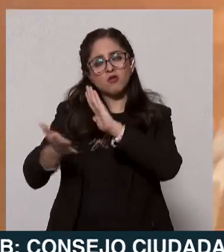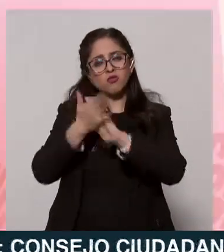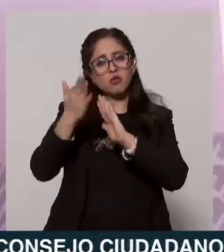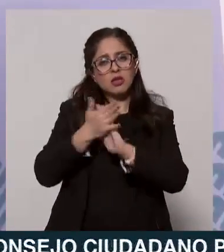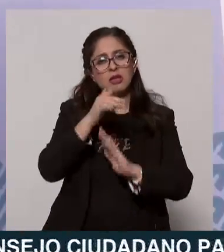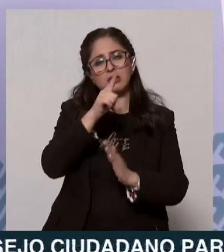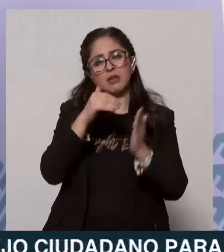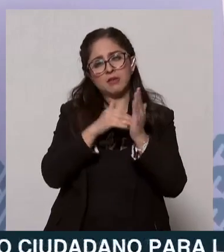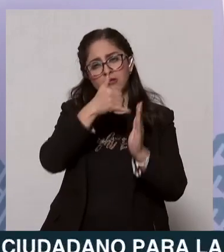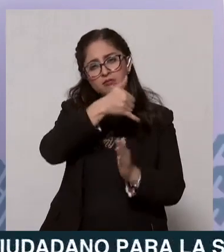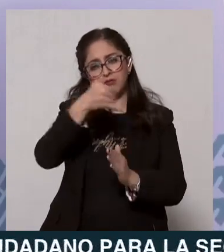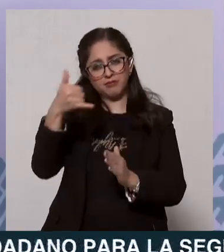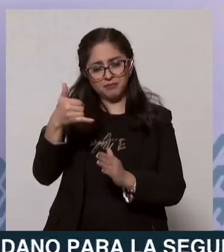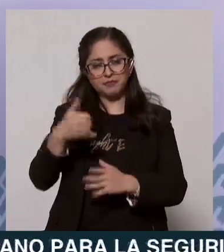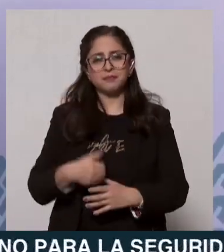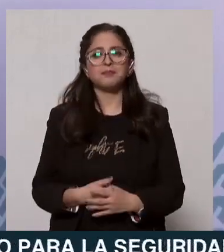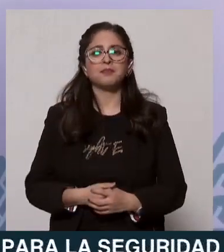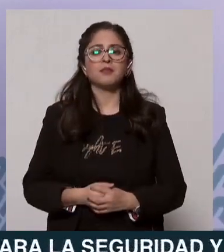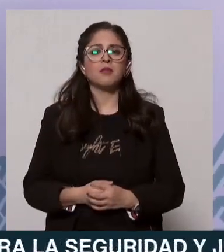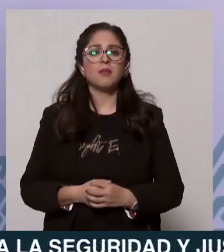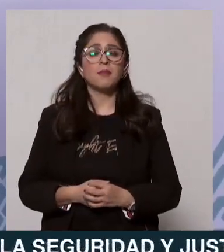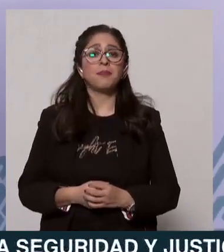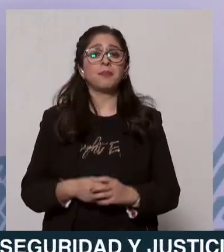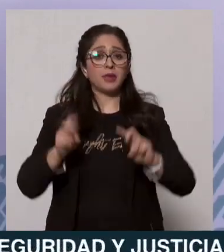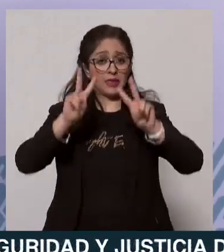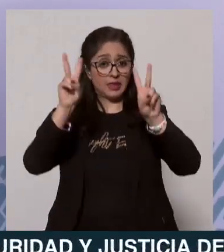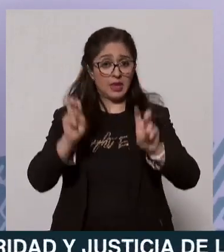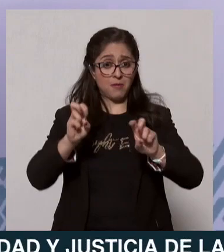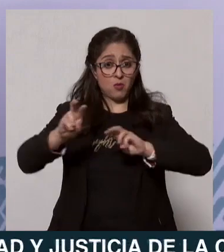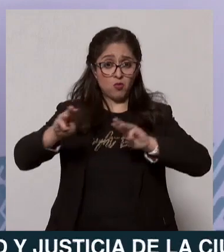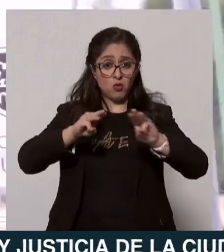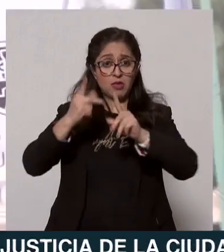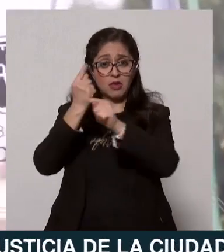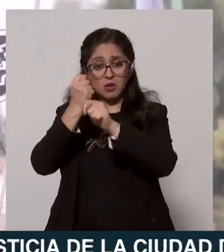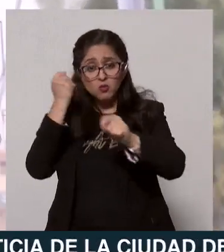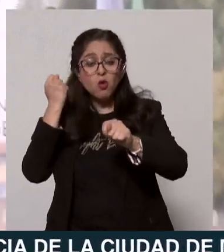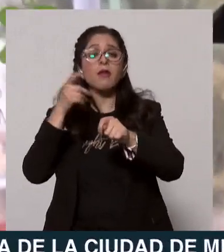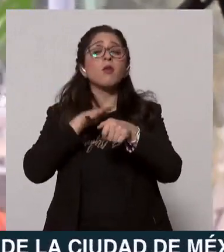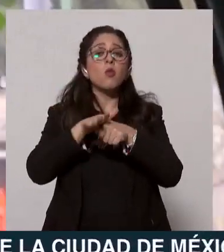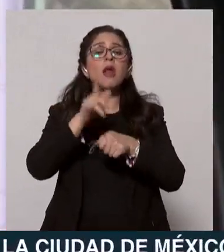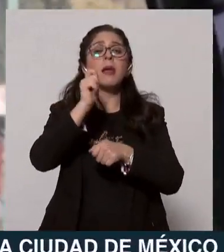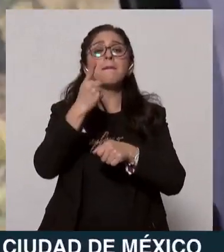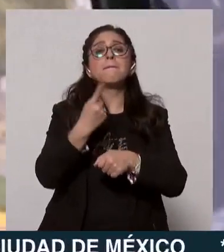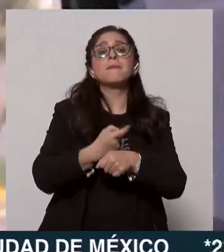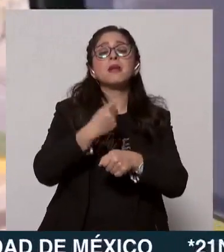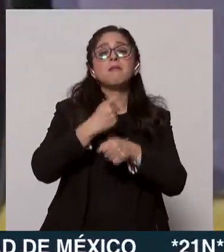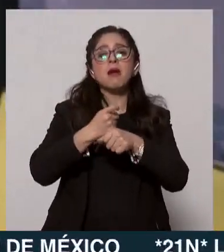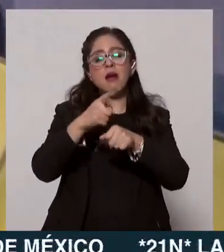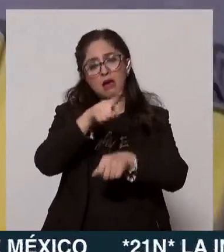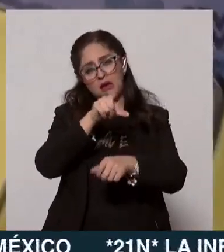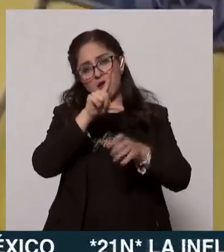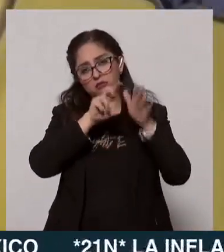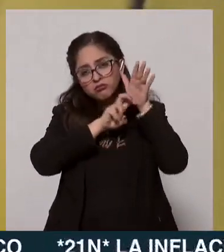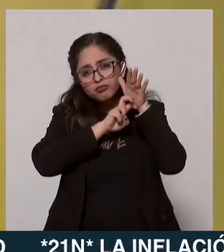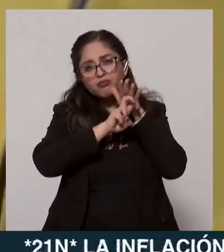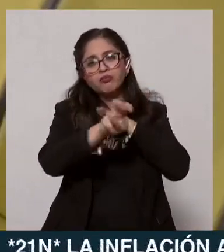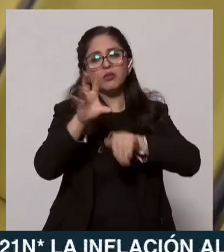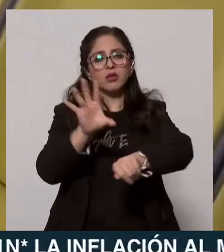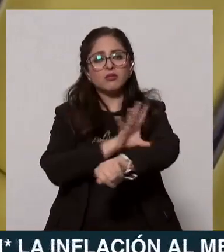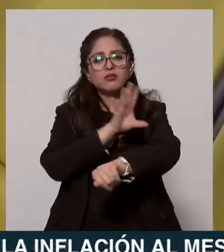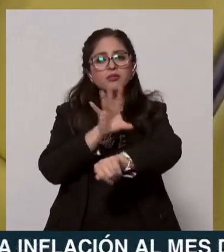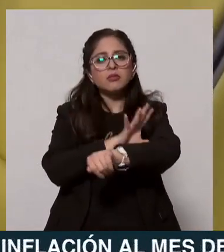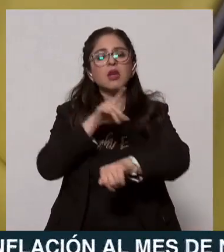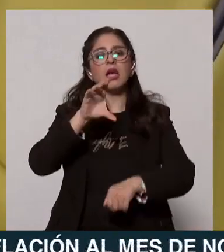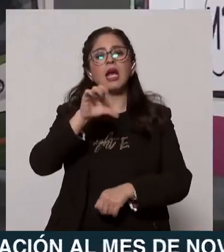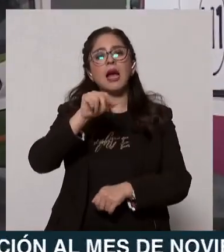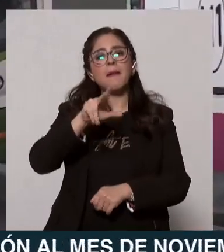unifamiliares. Respecto a la movilidad, Sheinbaum Pardo comentó que inició la construcción de la primera línea del cablebús en la alcaldía Gustavo Amadero y que